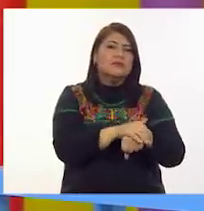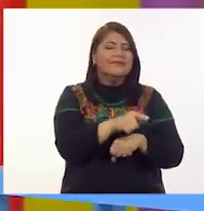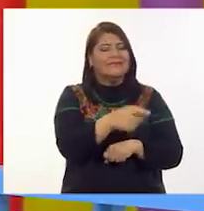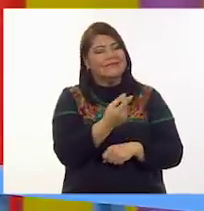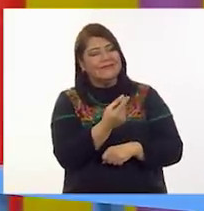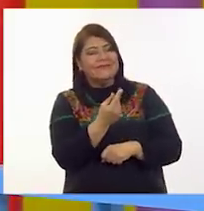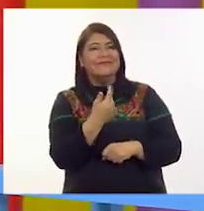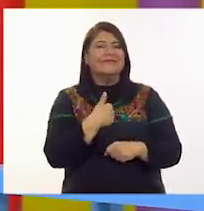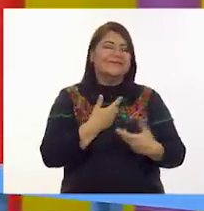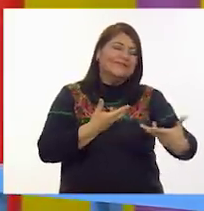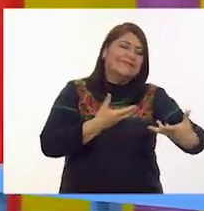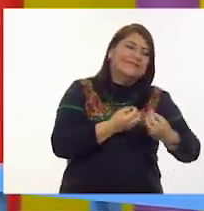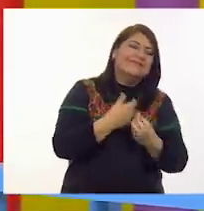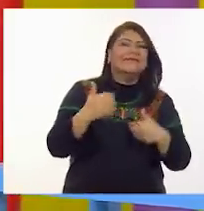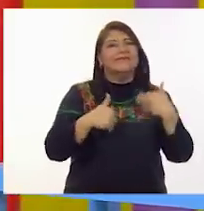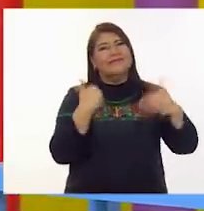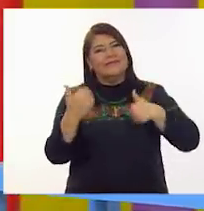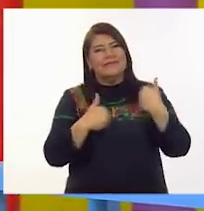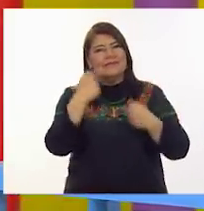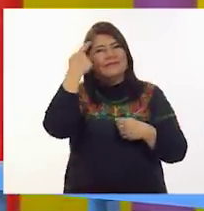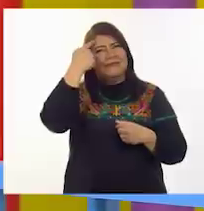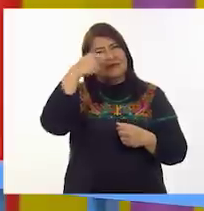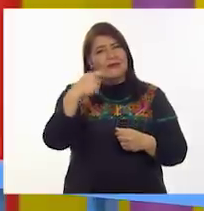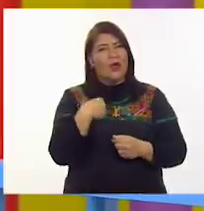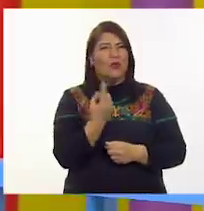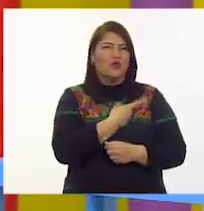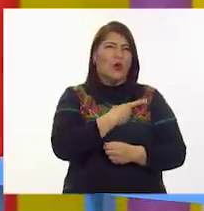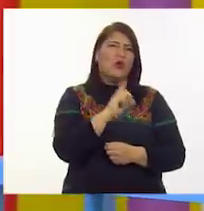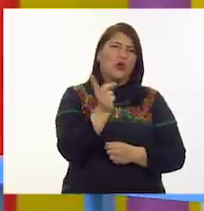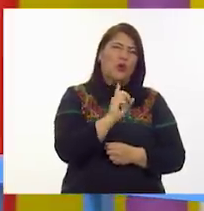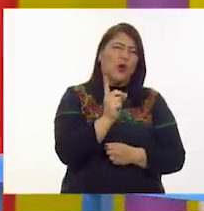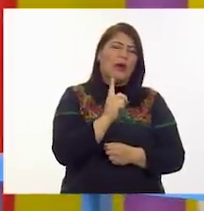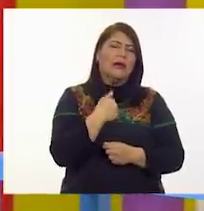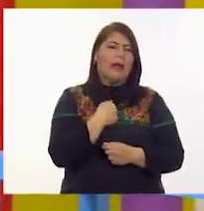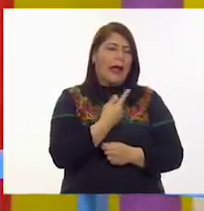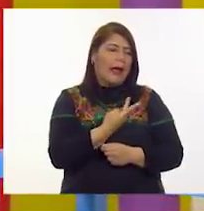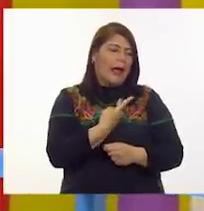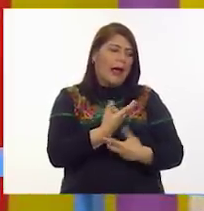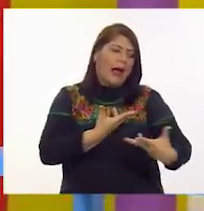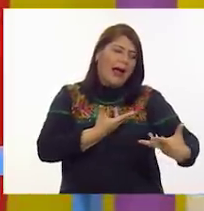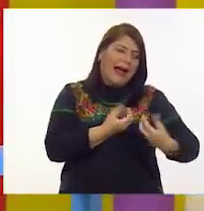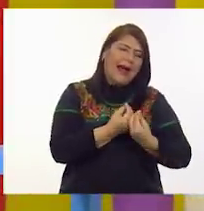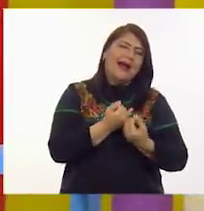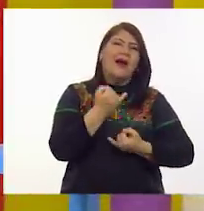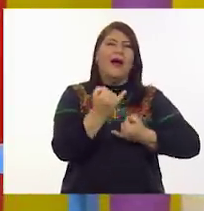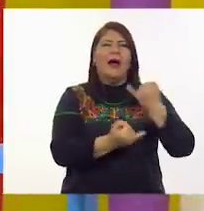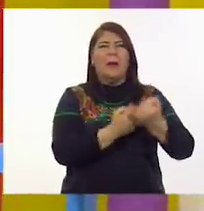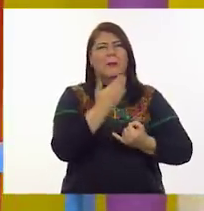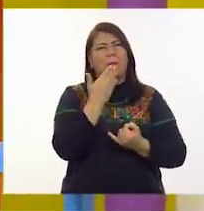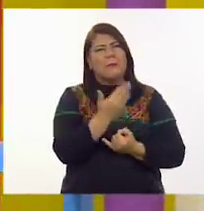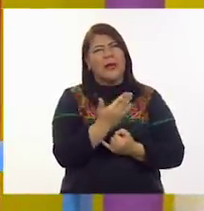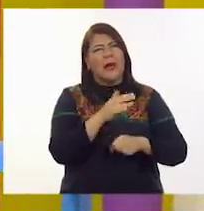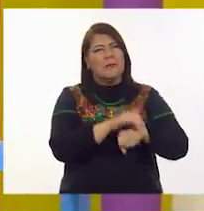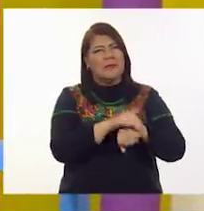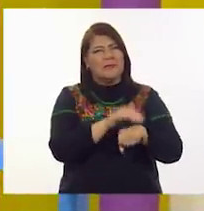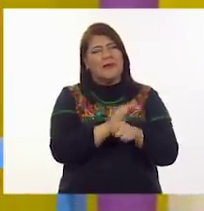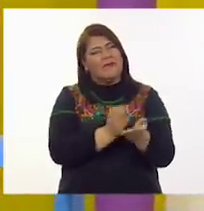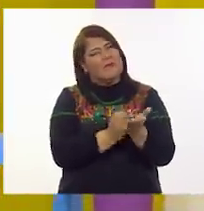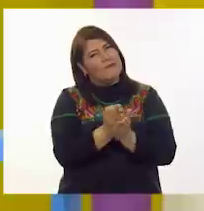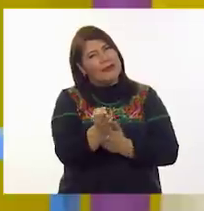me ayudaba a sentirme bien, a no estar solita. Jugaba con él, era mi compañero fiel.